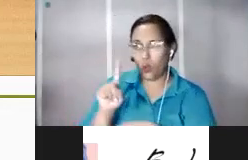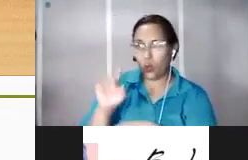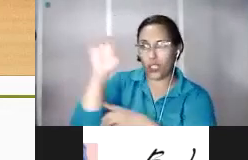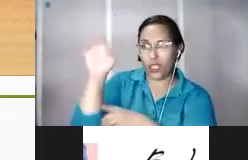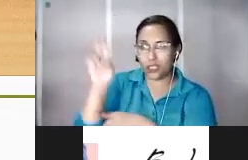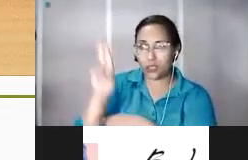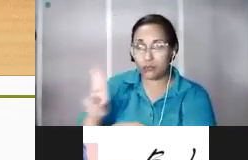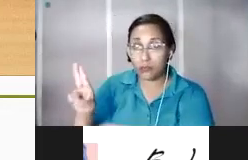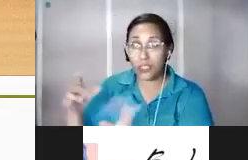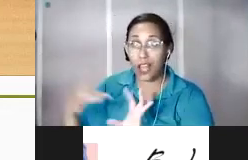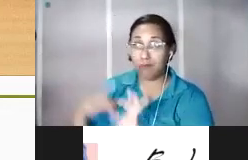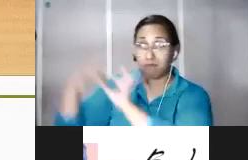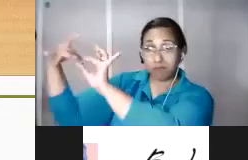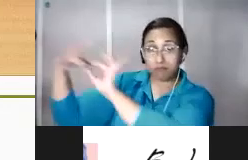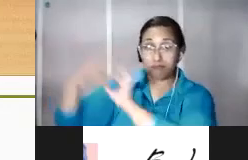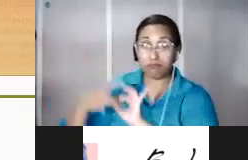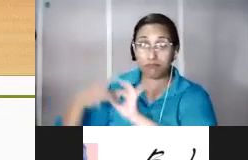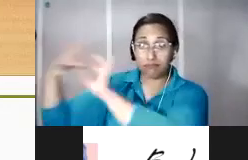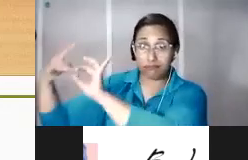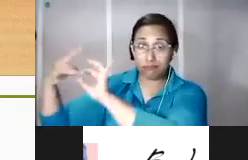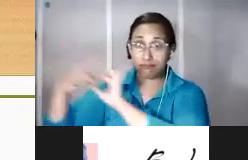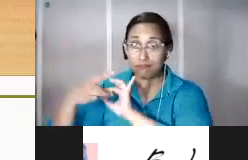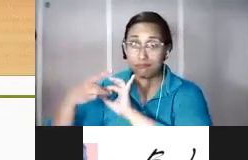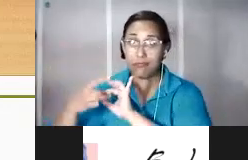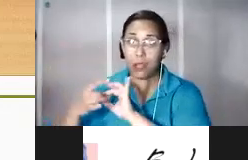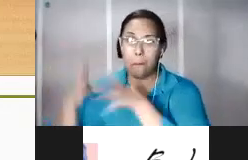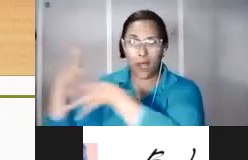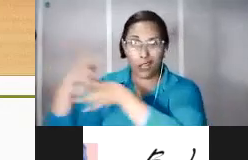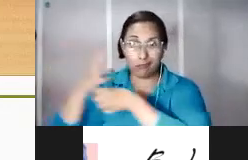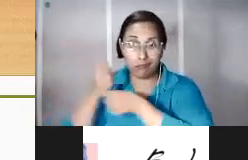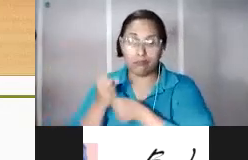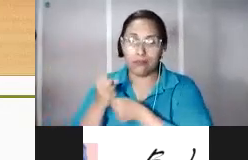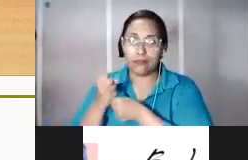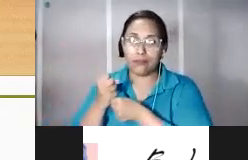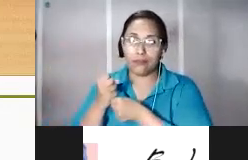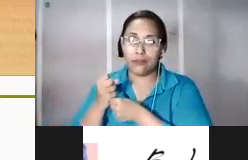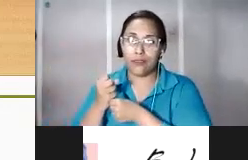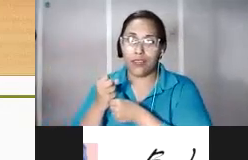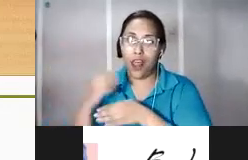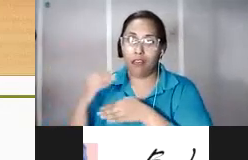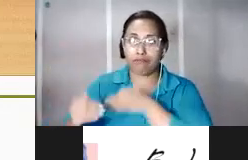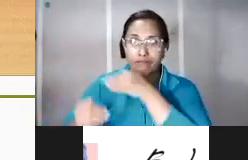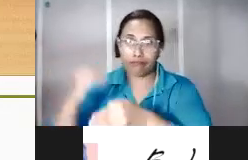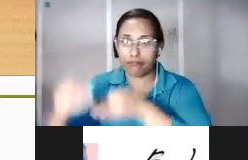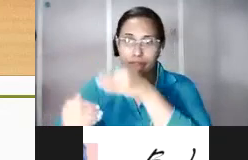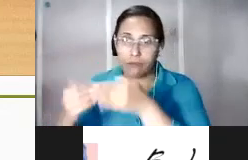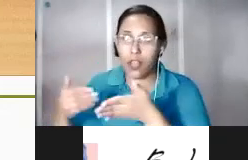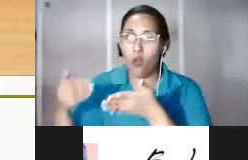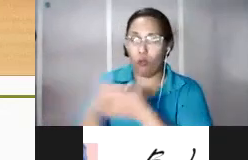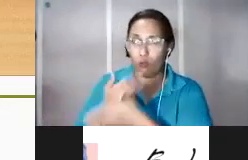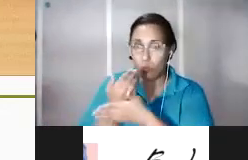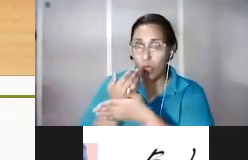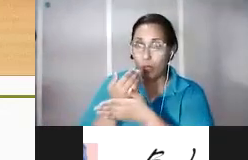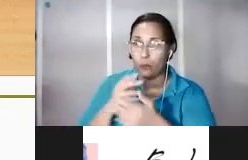aliado idóneo para alcanzar la modernidad y el progreso que desde la